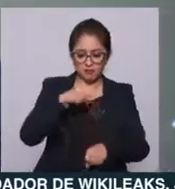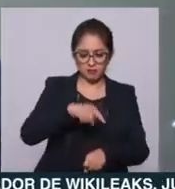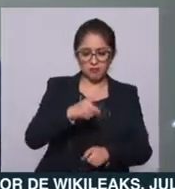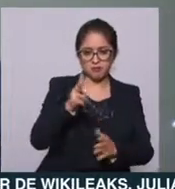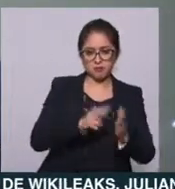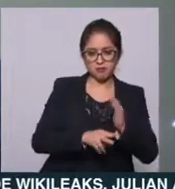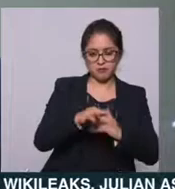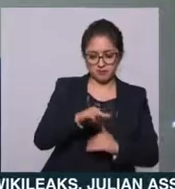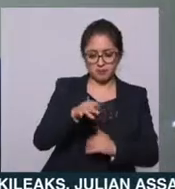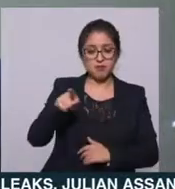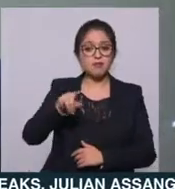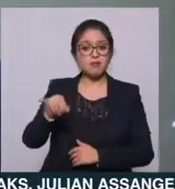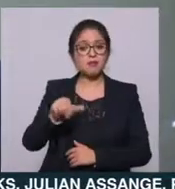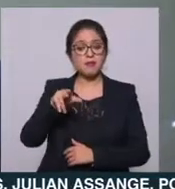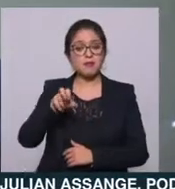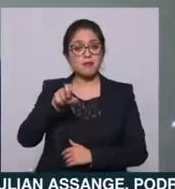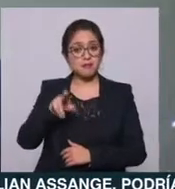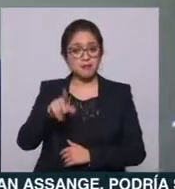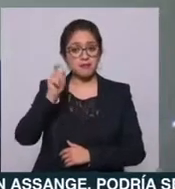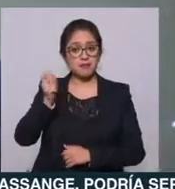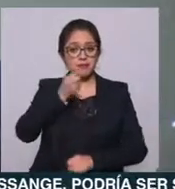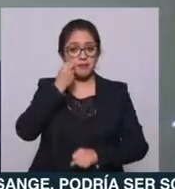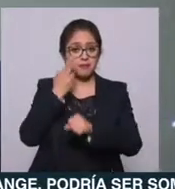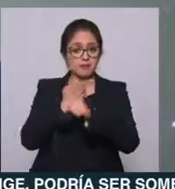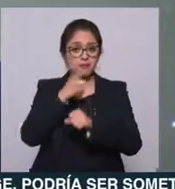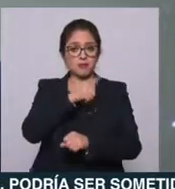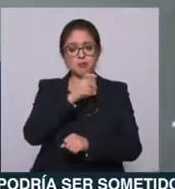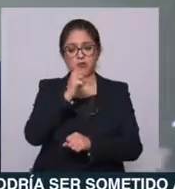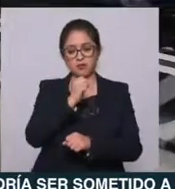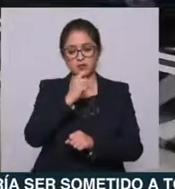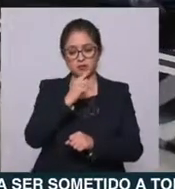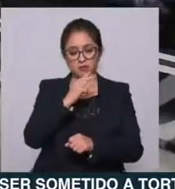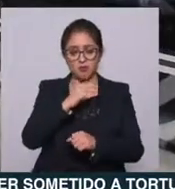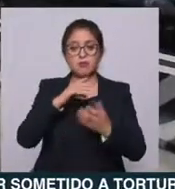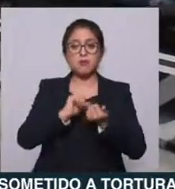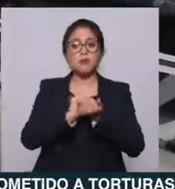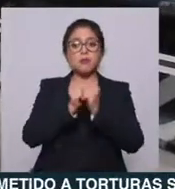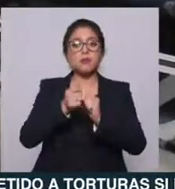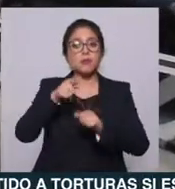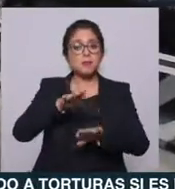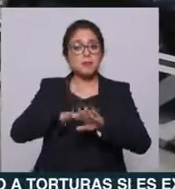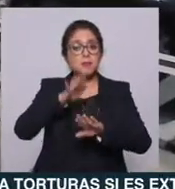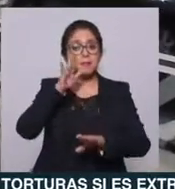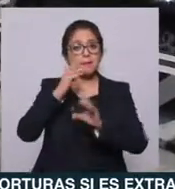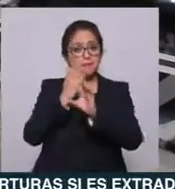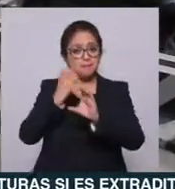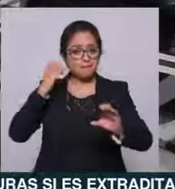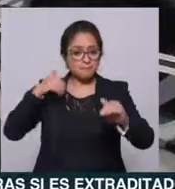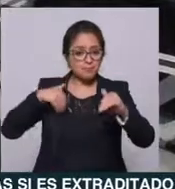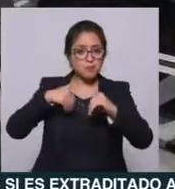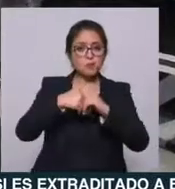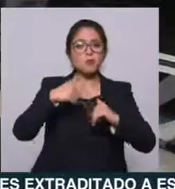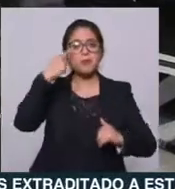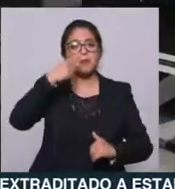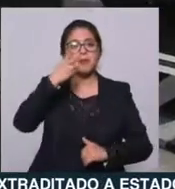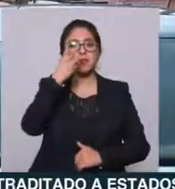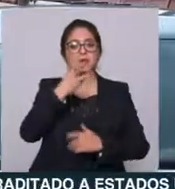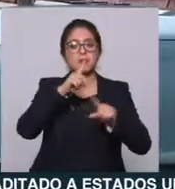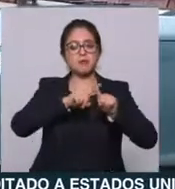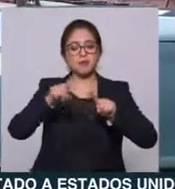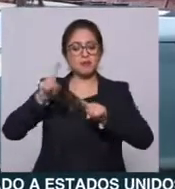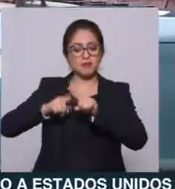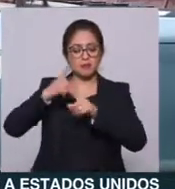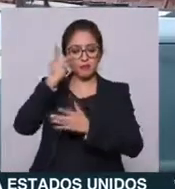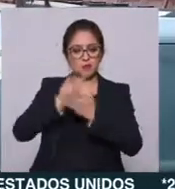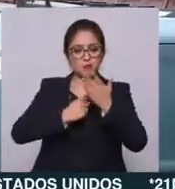Jiménez Espriu, titular de la Secretaría de Comunicaciones y Transportes, señaló que se invertirá en vías carreteras básicamente en 3 grandes proyectos, que